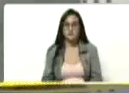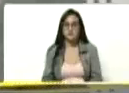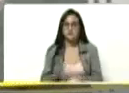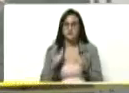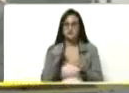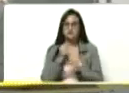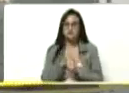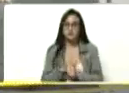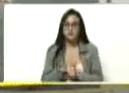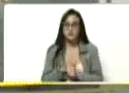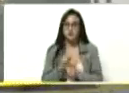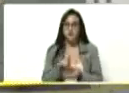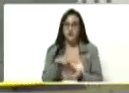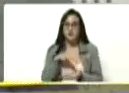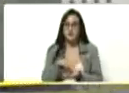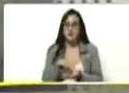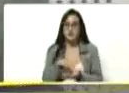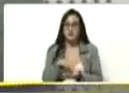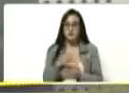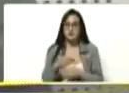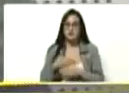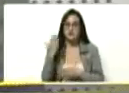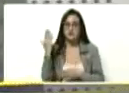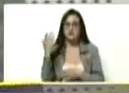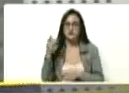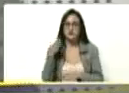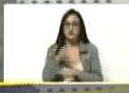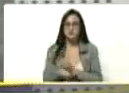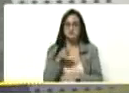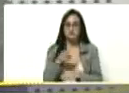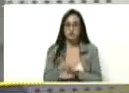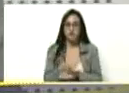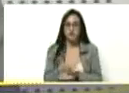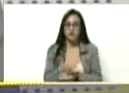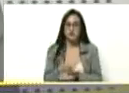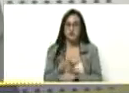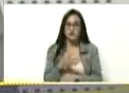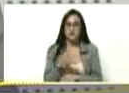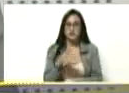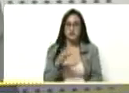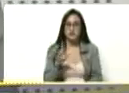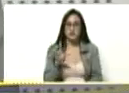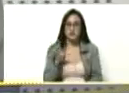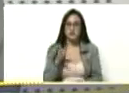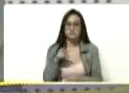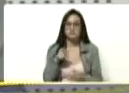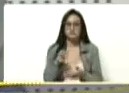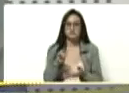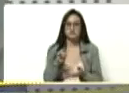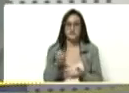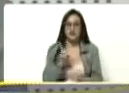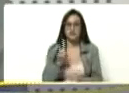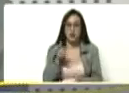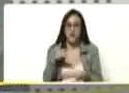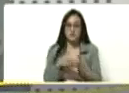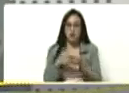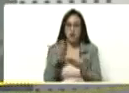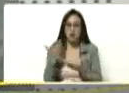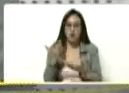que se levanten las sanciones impuestas a la República Bolivariana de Venezuela. Let's continue.